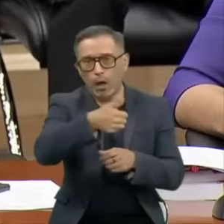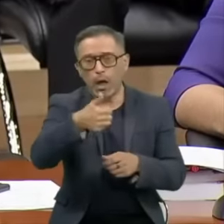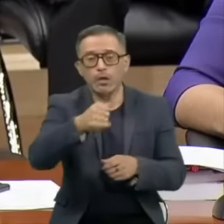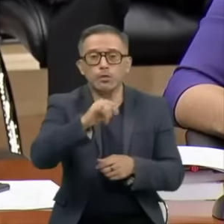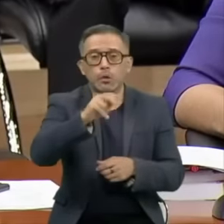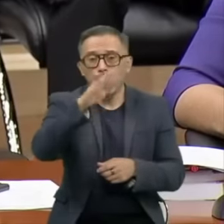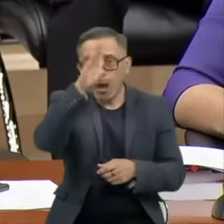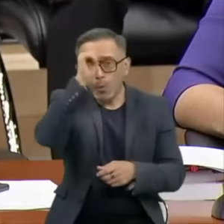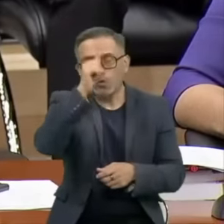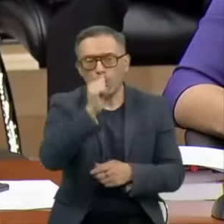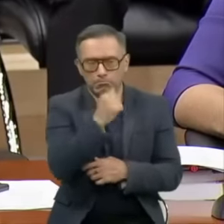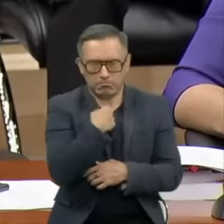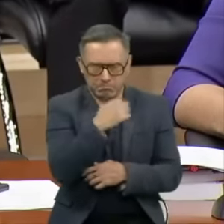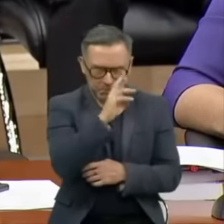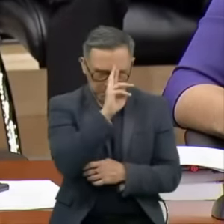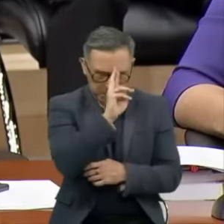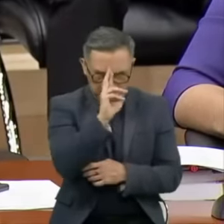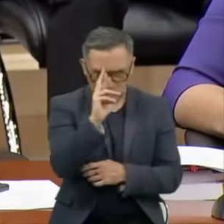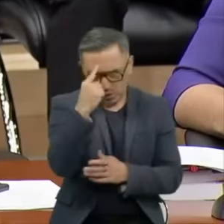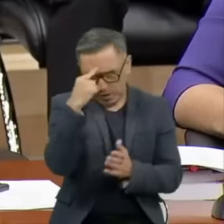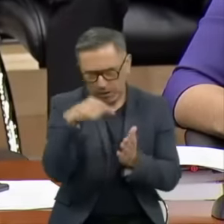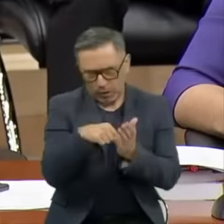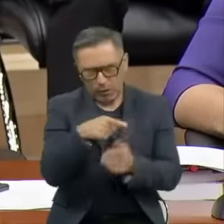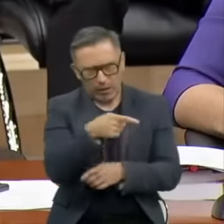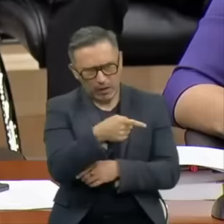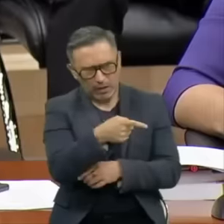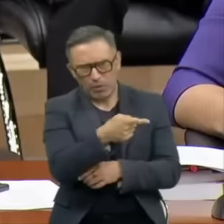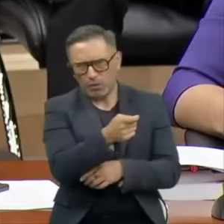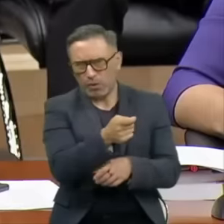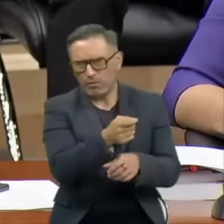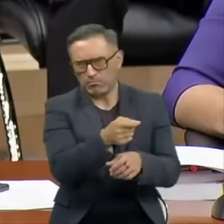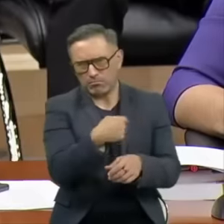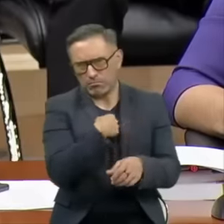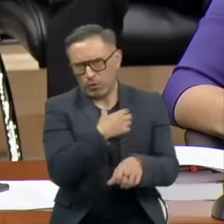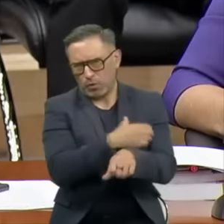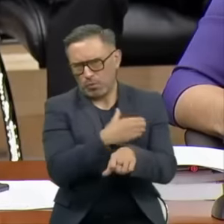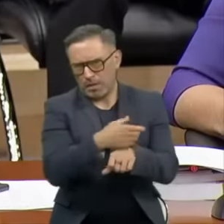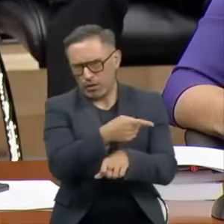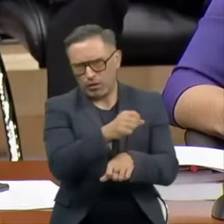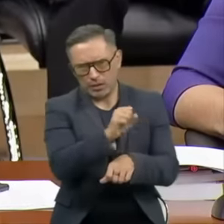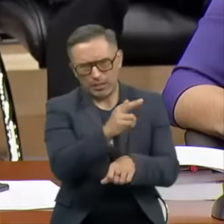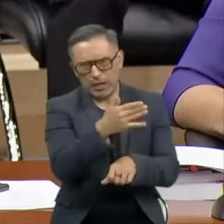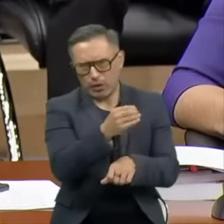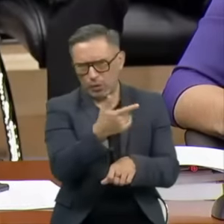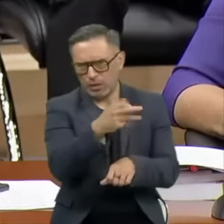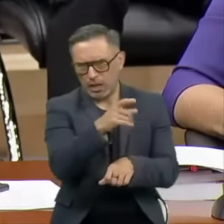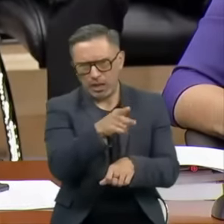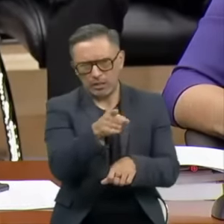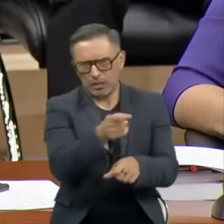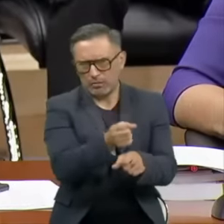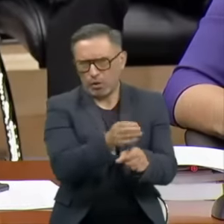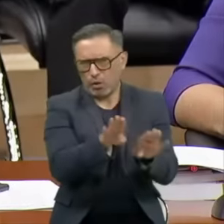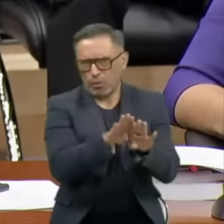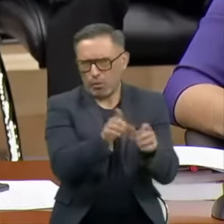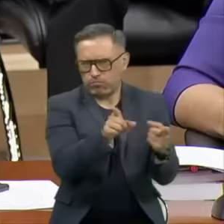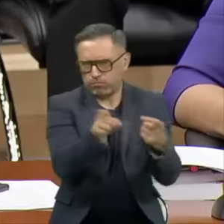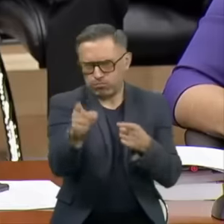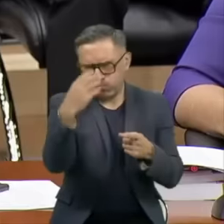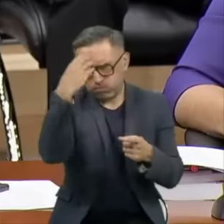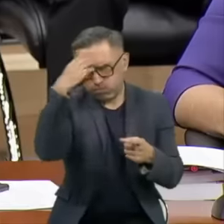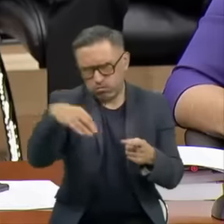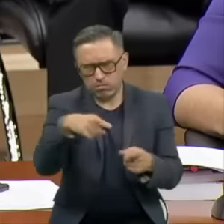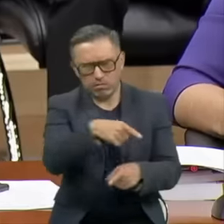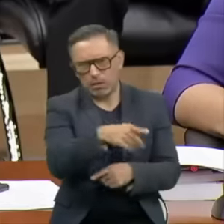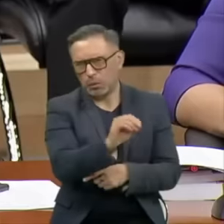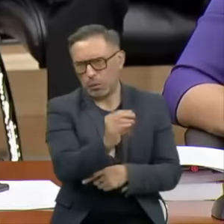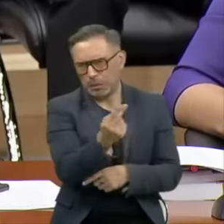que hubo una rudeza innecesaria, mi compañero Sergio Gutiérrez, porque los